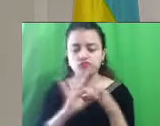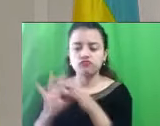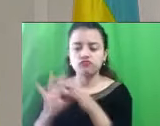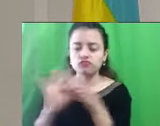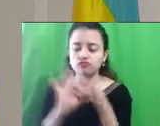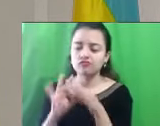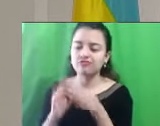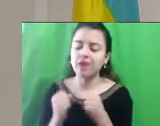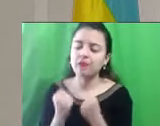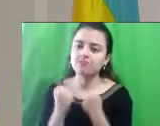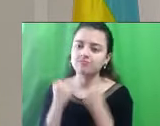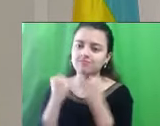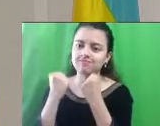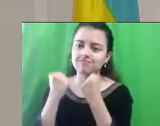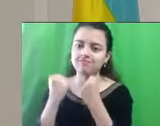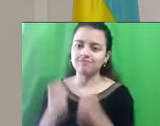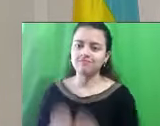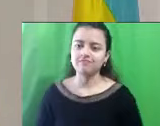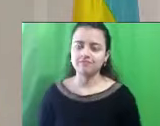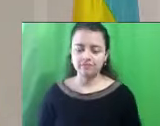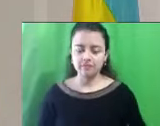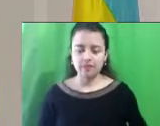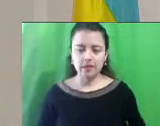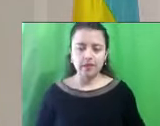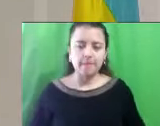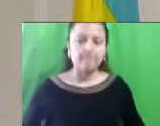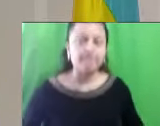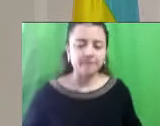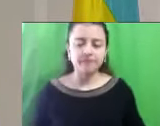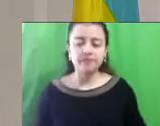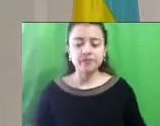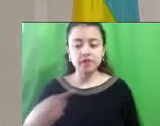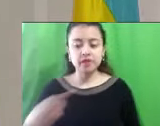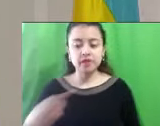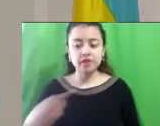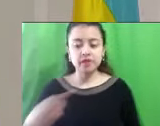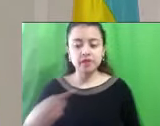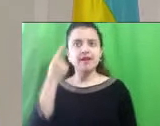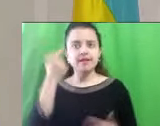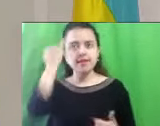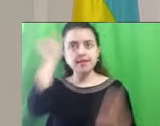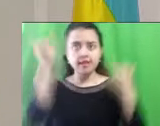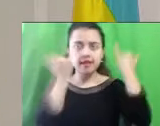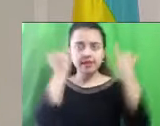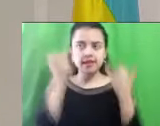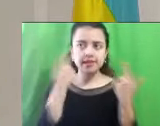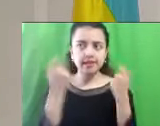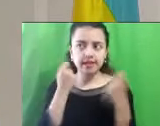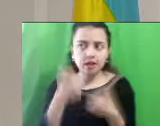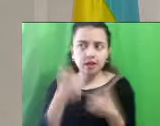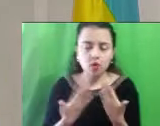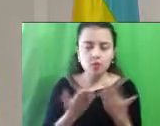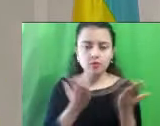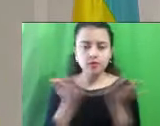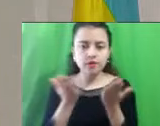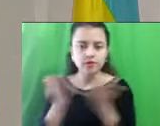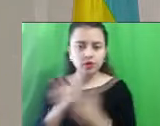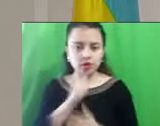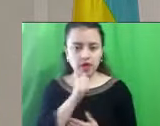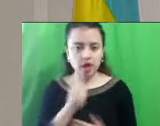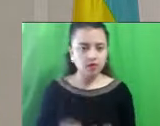poder abordar la prestación del servicio con el propósito de mejorar permanentemente. Posteriormente tuvimos